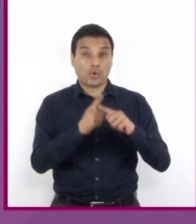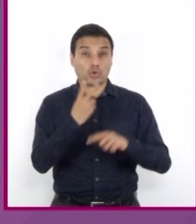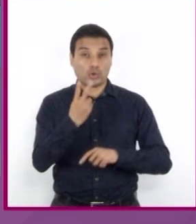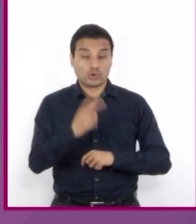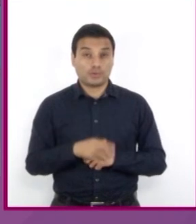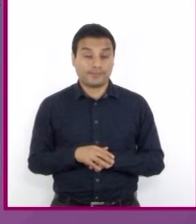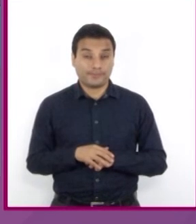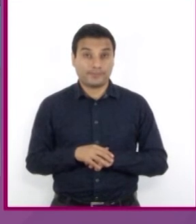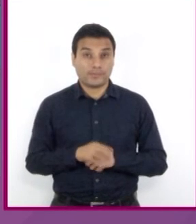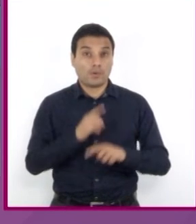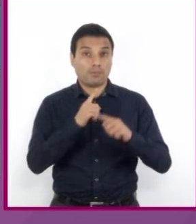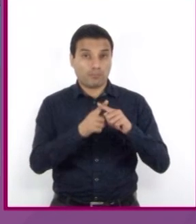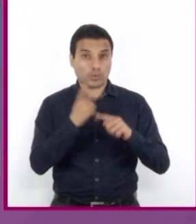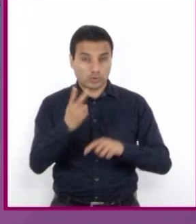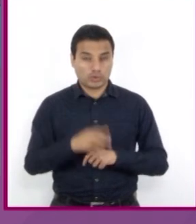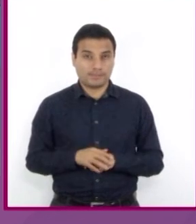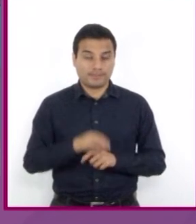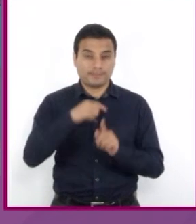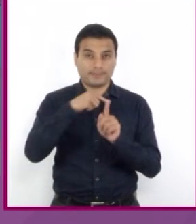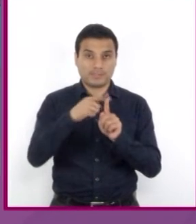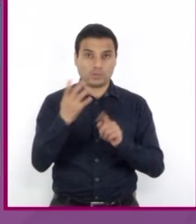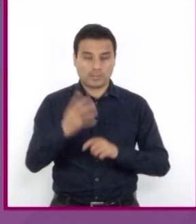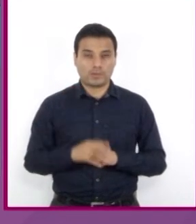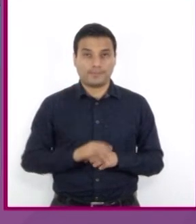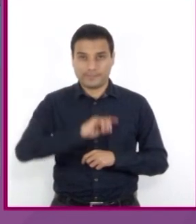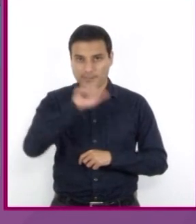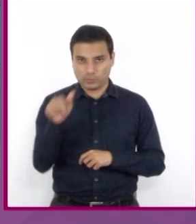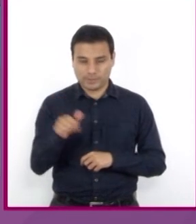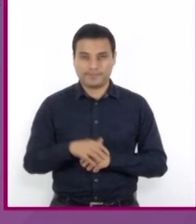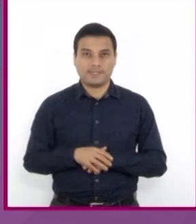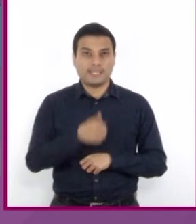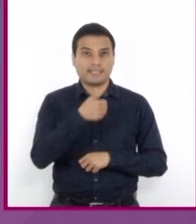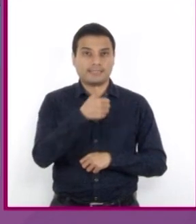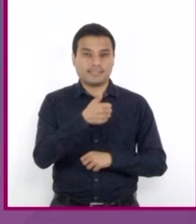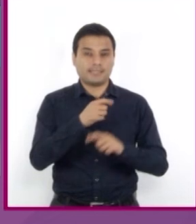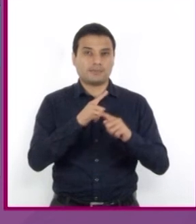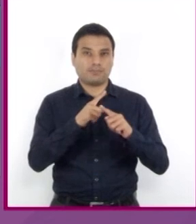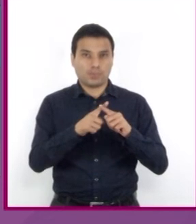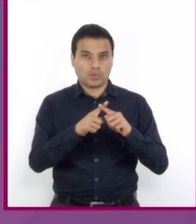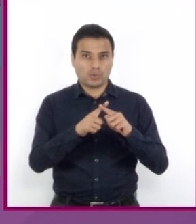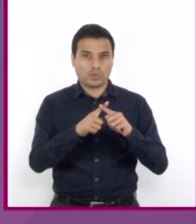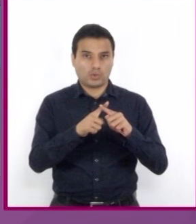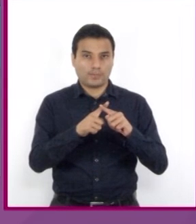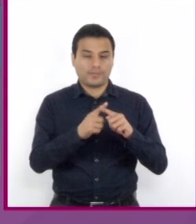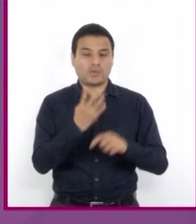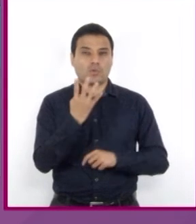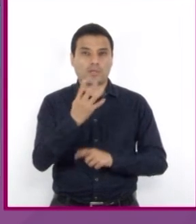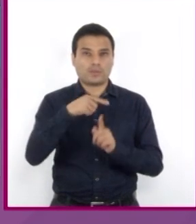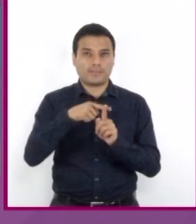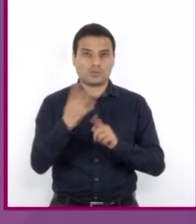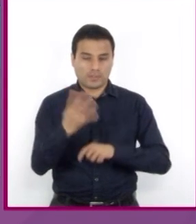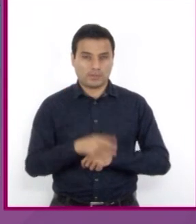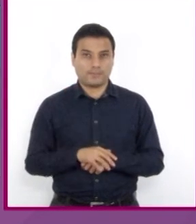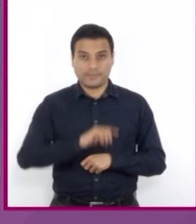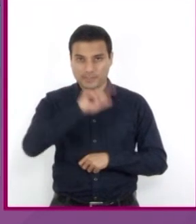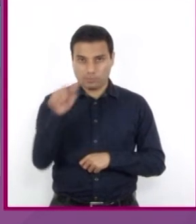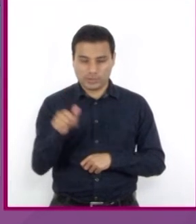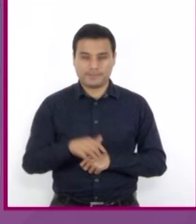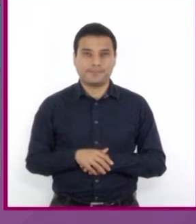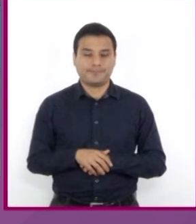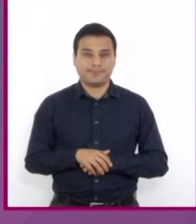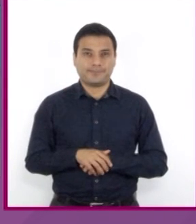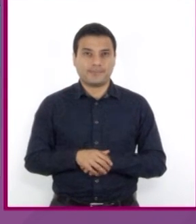binomio 2 por 2 más 4, queda 6 por la suma de 4 más 4. Luego